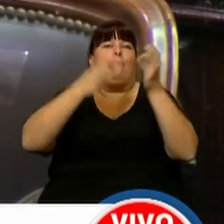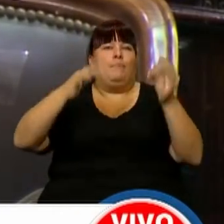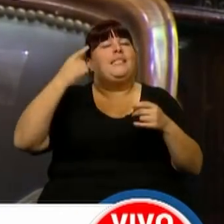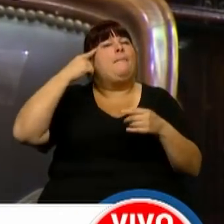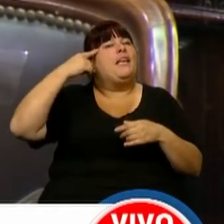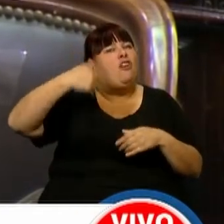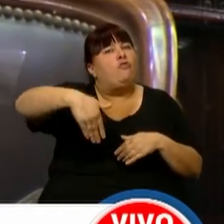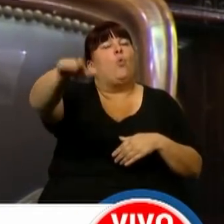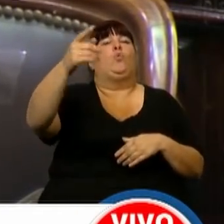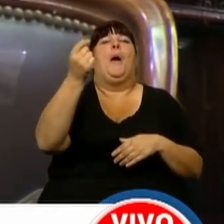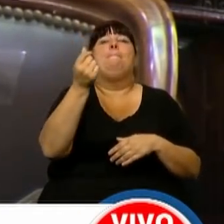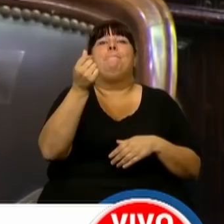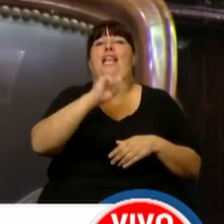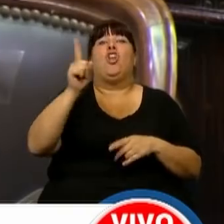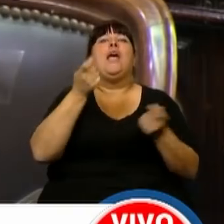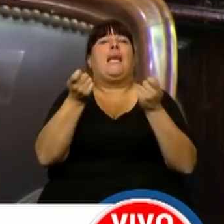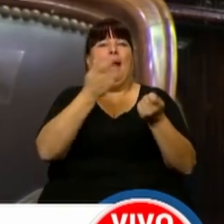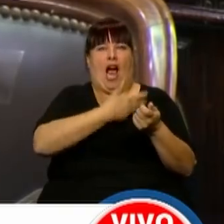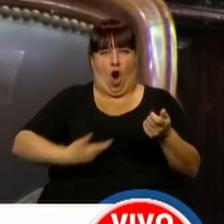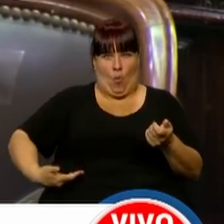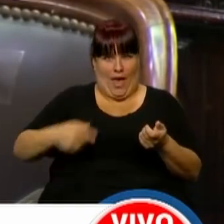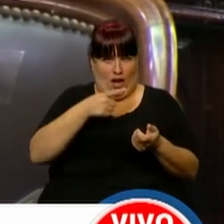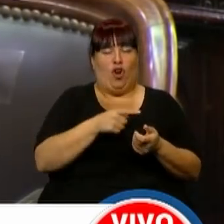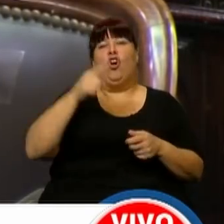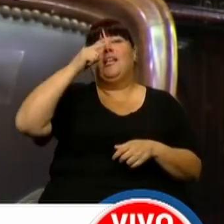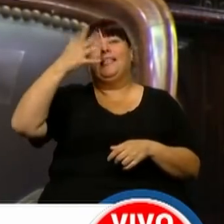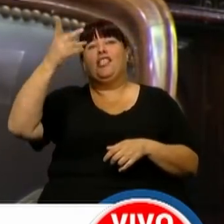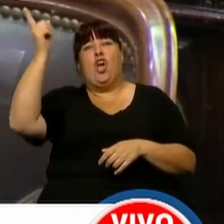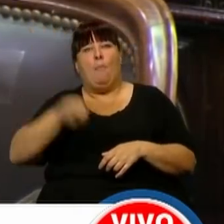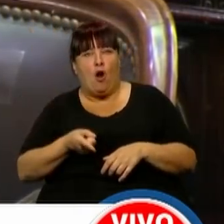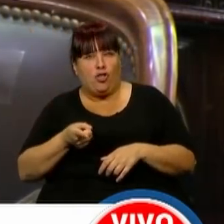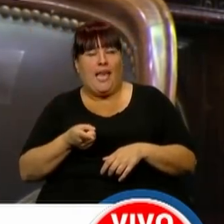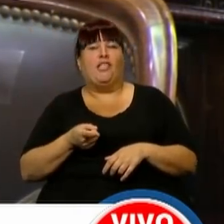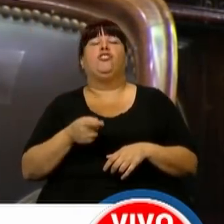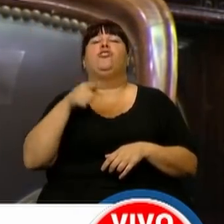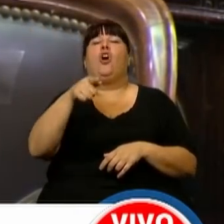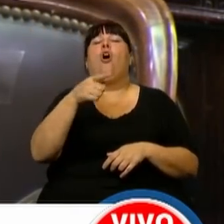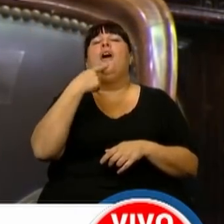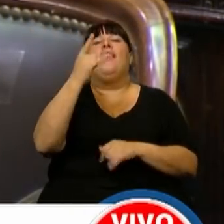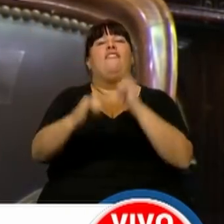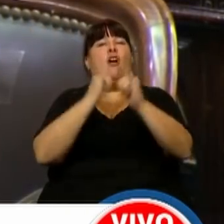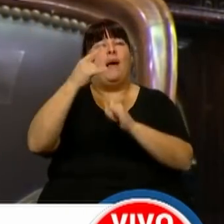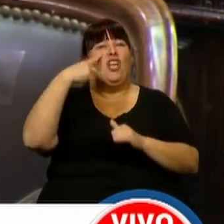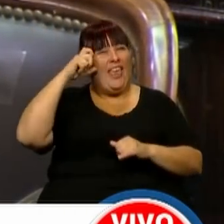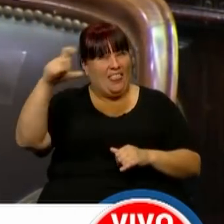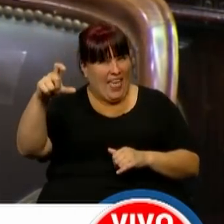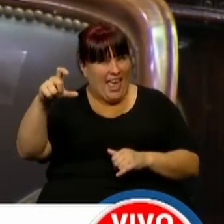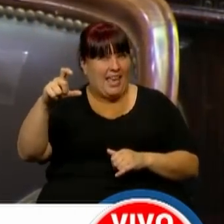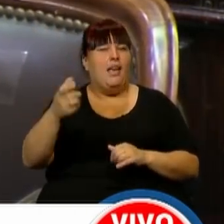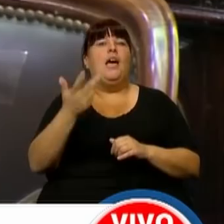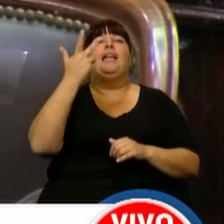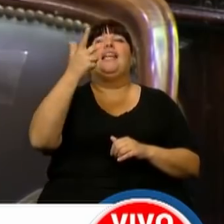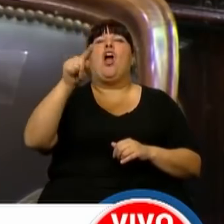proyecta los precios que no controla el gobierno, el 75% de los precios núcleo que informa el propio INDEC, que